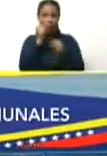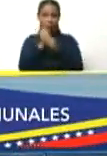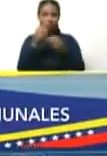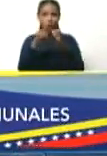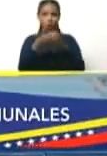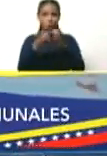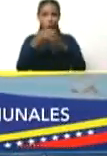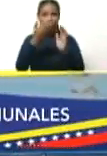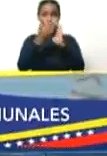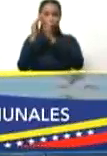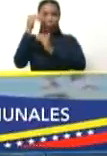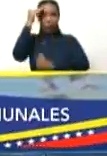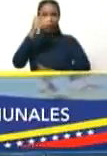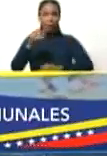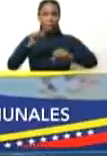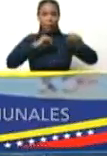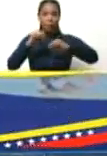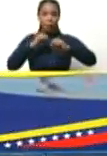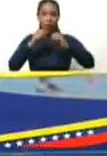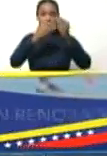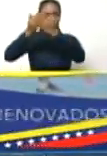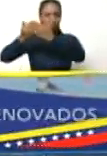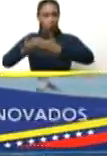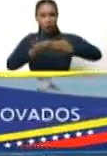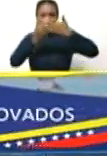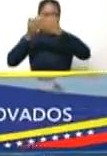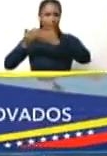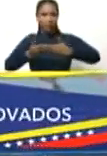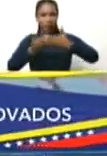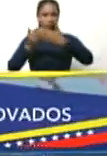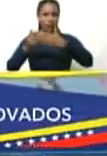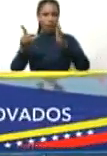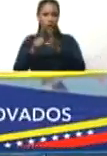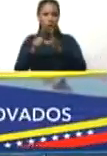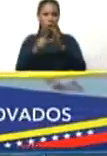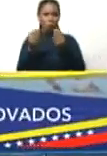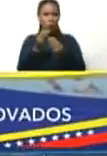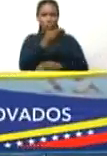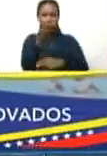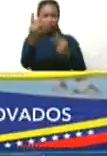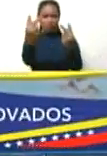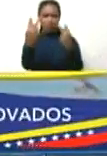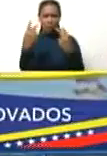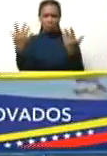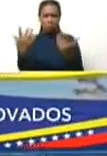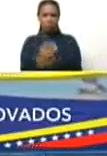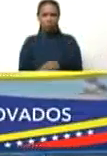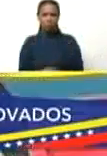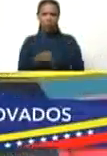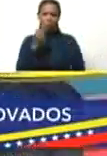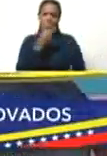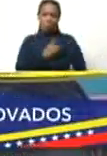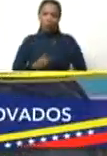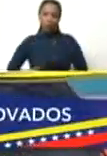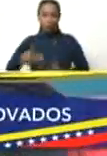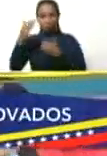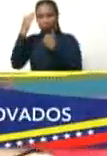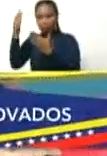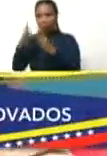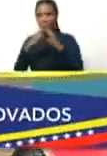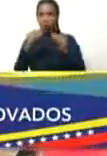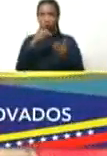Bricomil, desde el movimiento estudiantil, desde los estudiantes de los liceos, ¿cómo lo ven ustedes? Bueno, presidente, saludarlo, saludar a